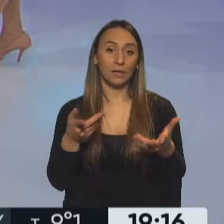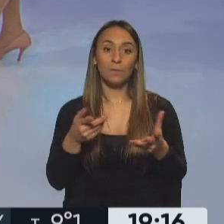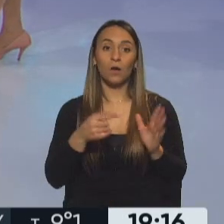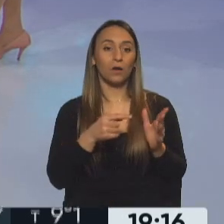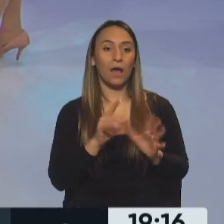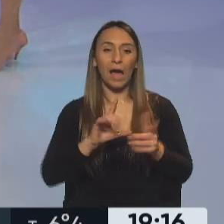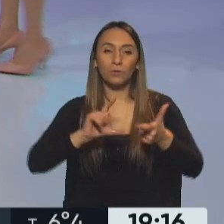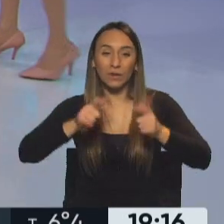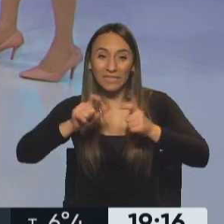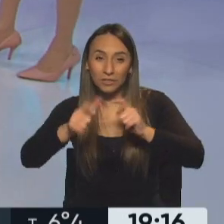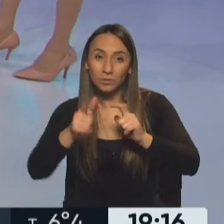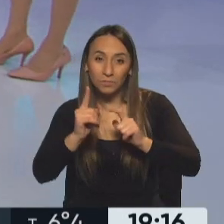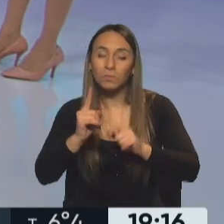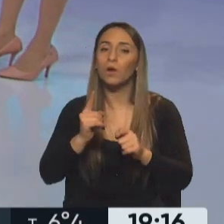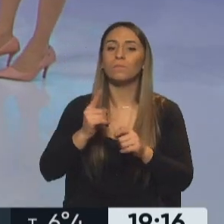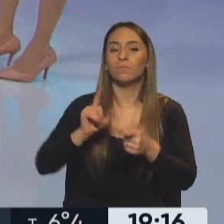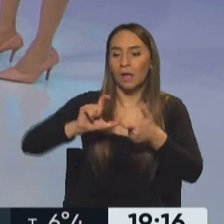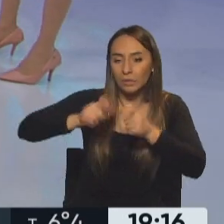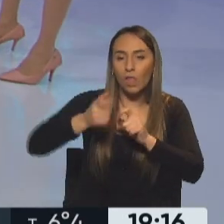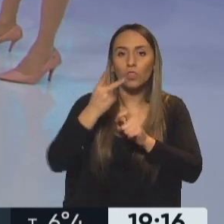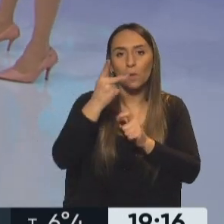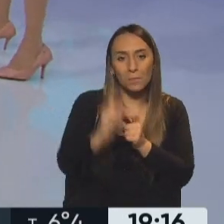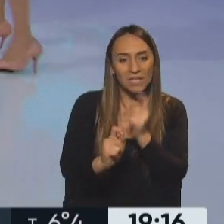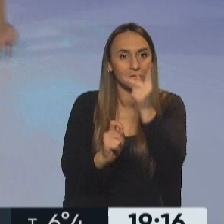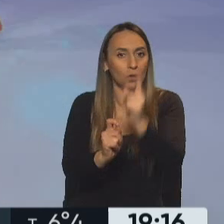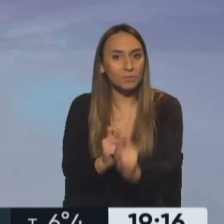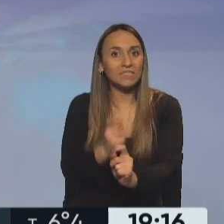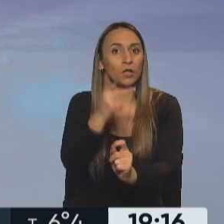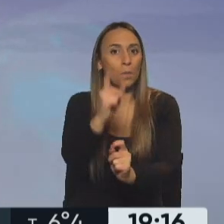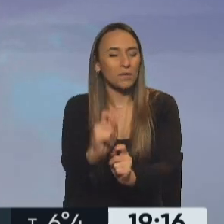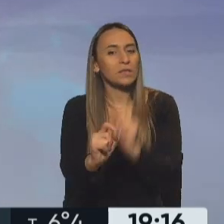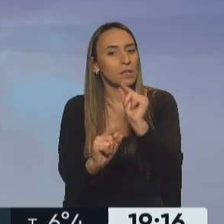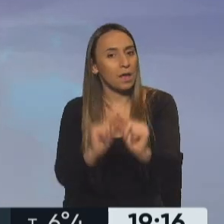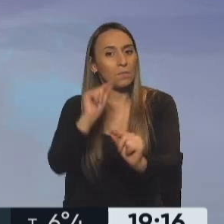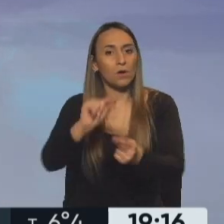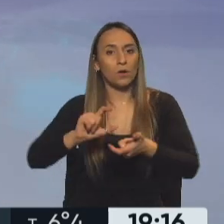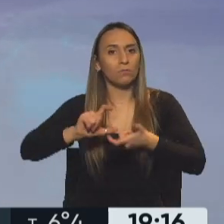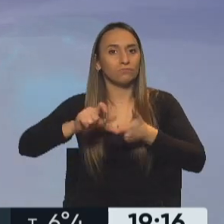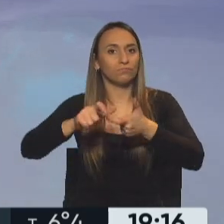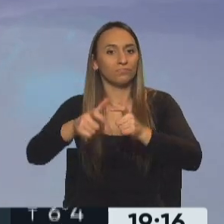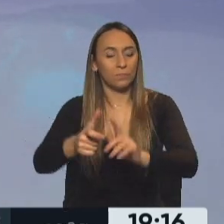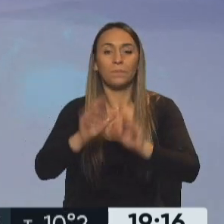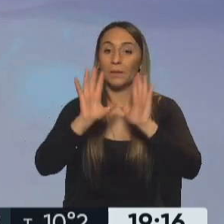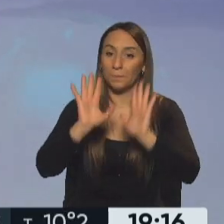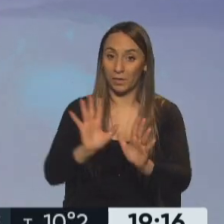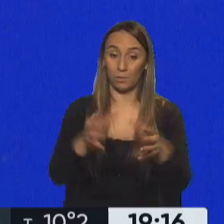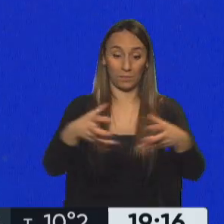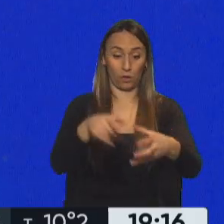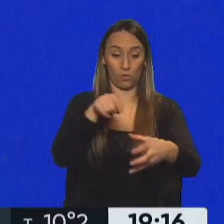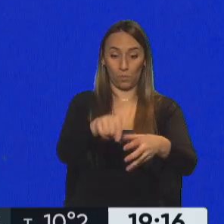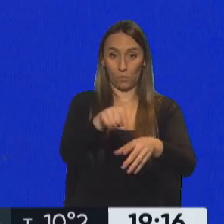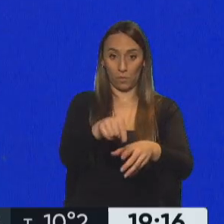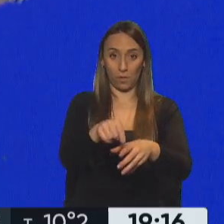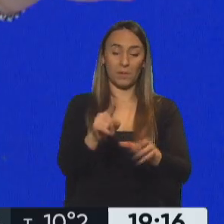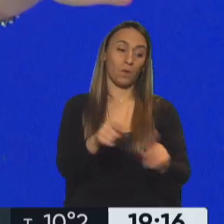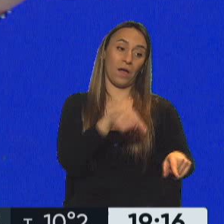dando cada dos meses, ¿sí?, paulatinamente. Pero ¿qué pasa? Vuelvo a decir lo mismo. Para la población intermedia, aquella que está entre